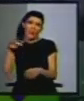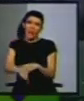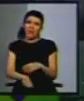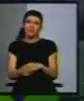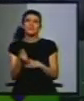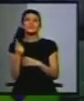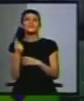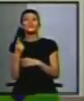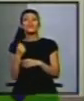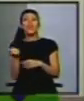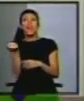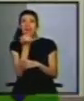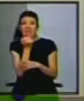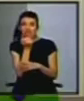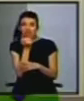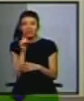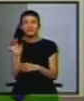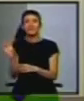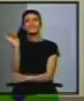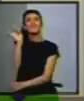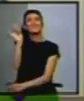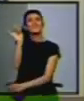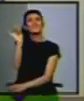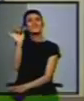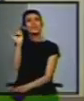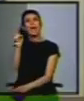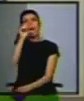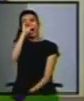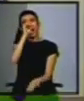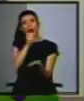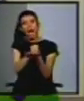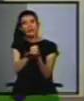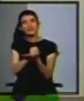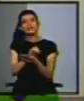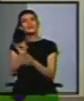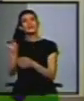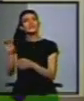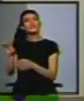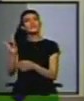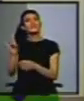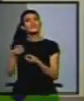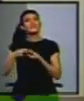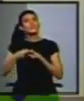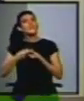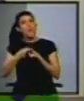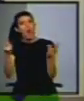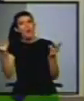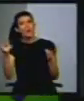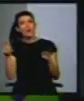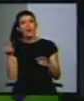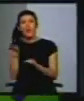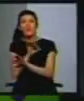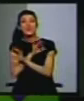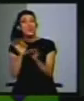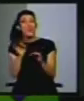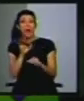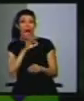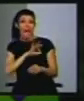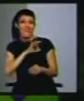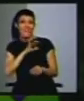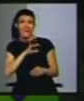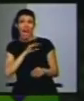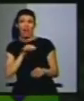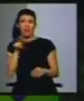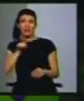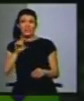puso al descubierto el engaño. Se supo públicamente que Garriga jamás abrió una cuenta en el banco Security con